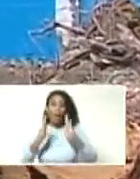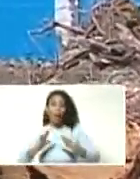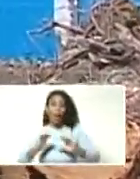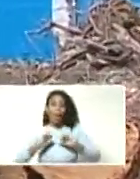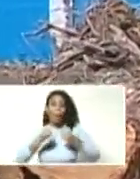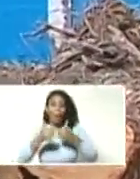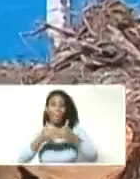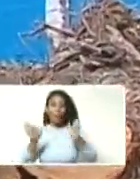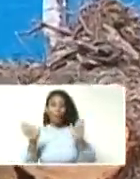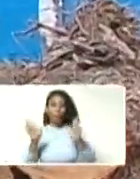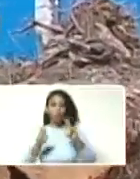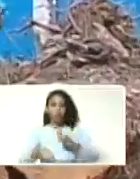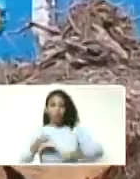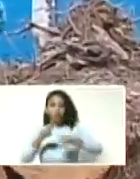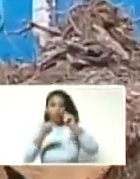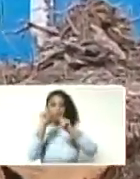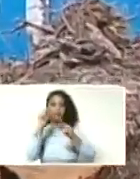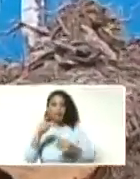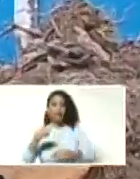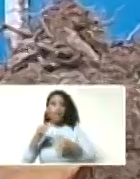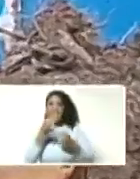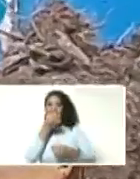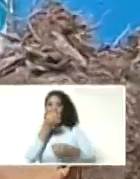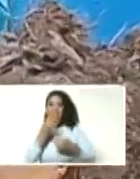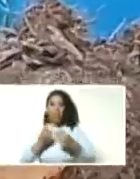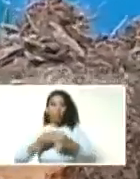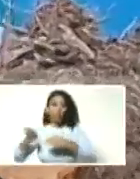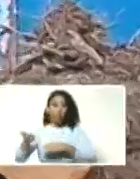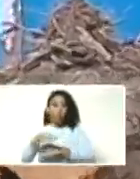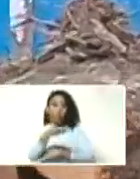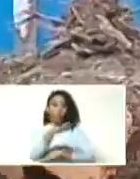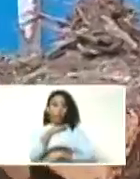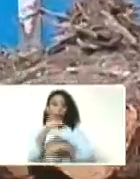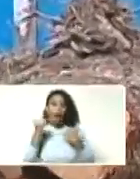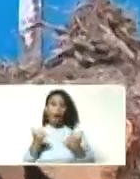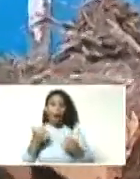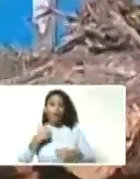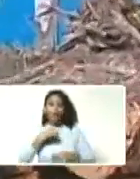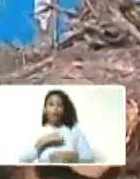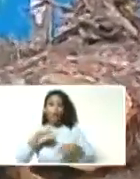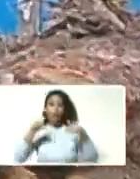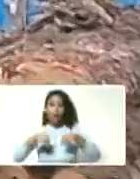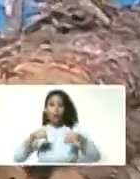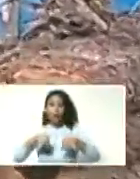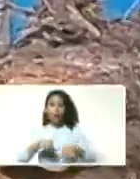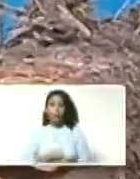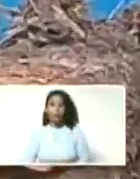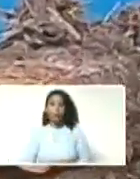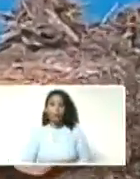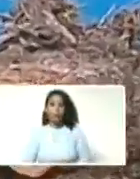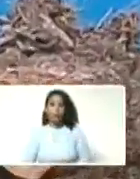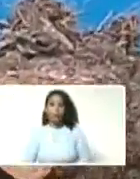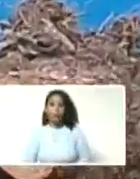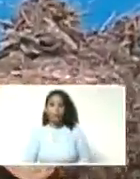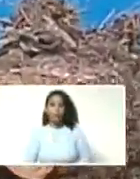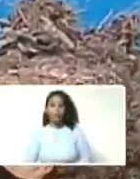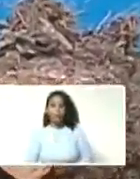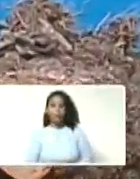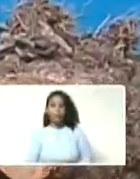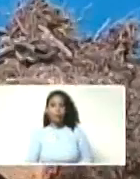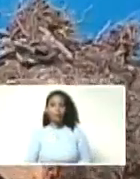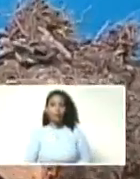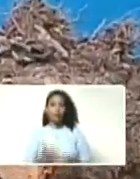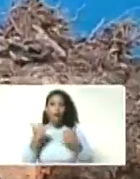inaugurada. ¿Ah? Monte y Culebra, ahora estamos Gilce y Andri Ahora